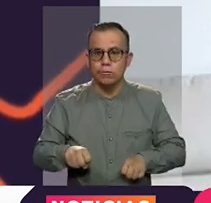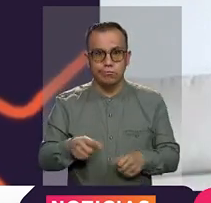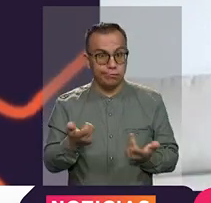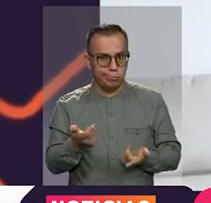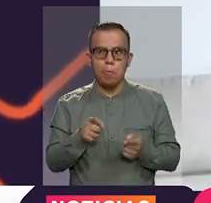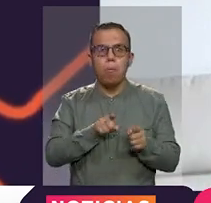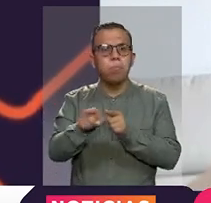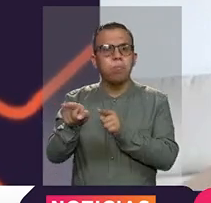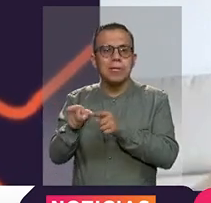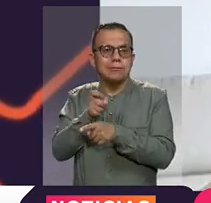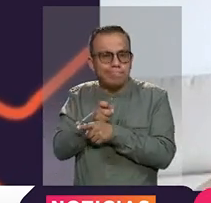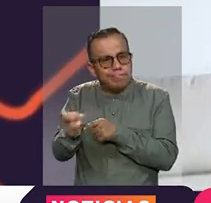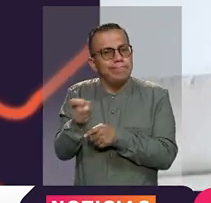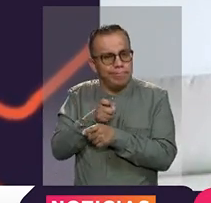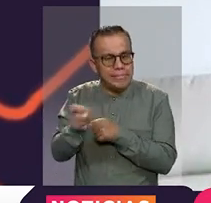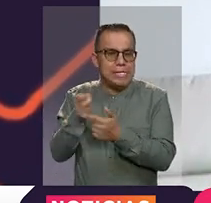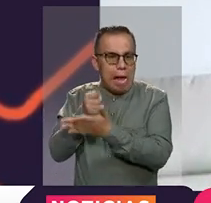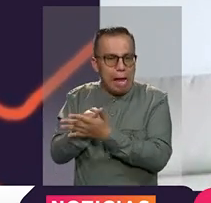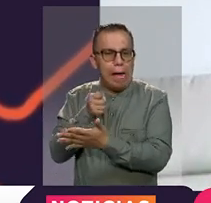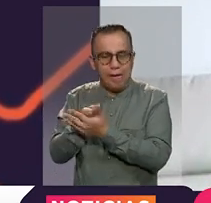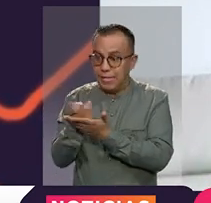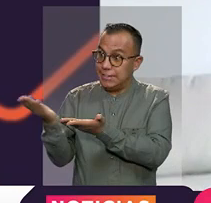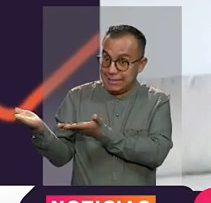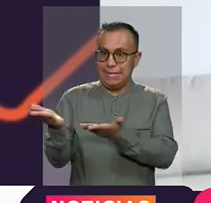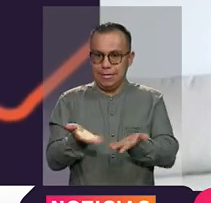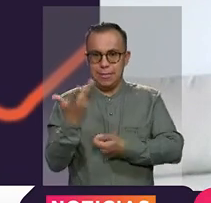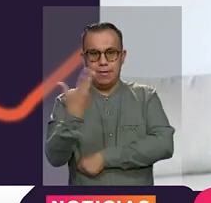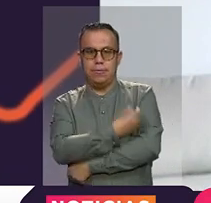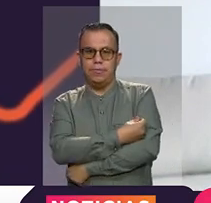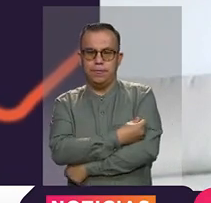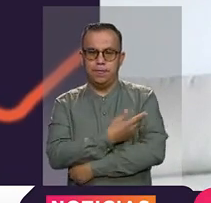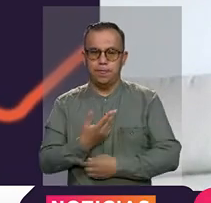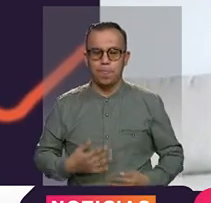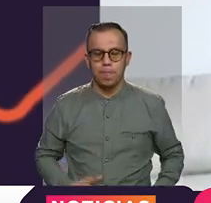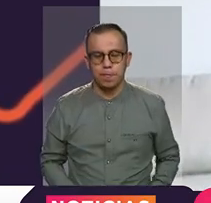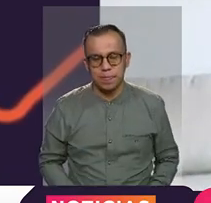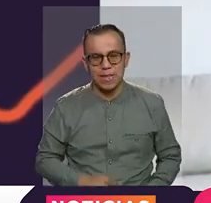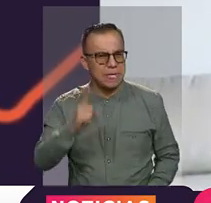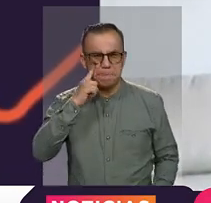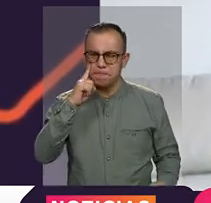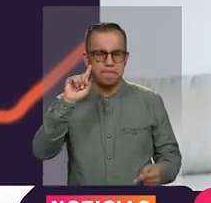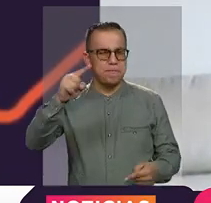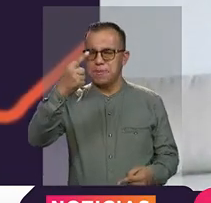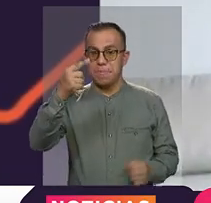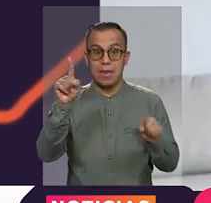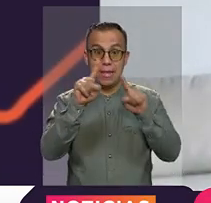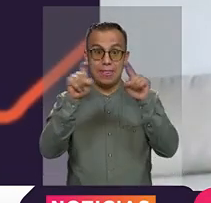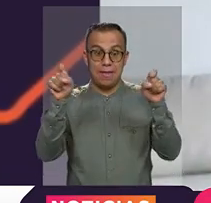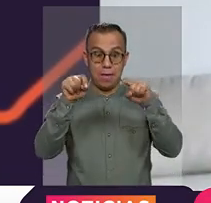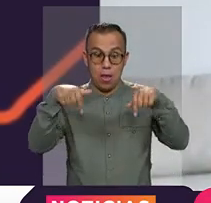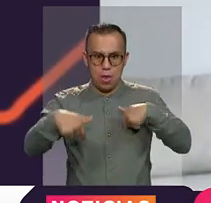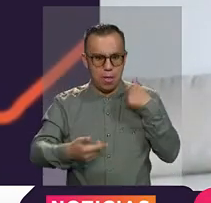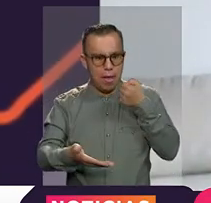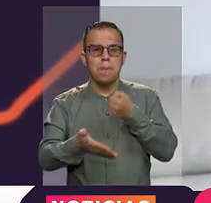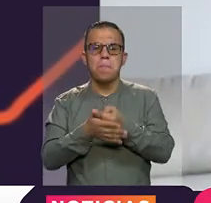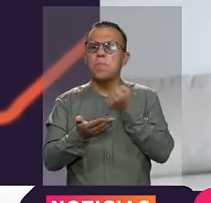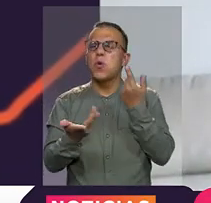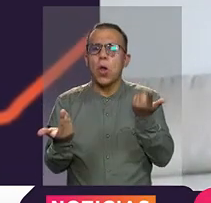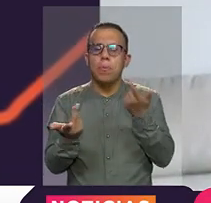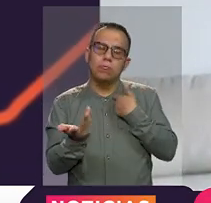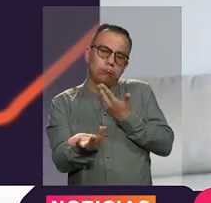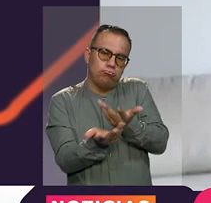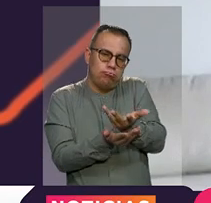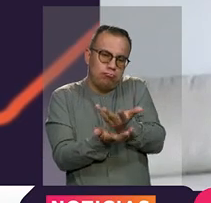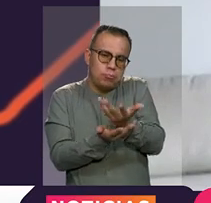logramos convencer a los que sí se pueden vacunar de que lo hagan. De modo que en principio y en abstracto la apoyamos. ¿Qué sugeriríamos